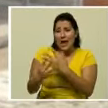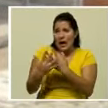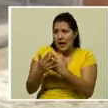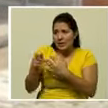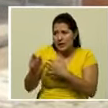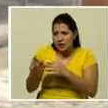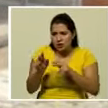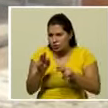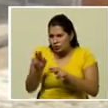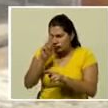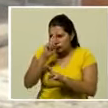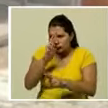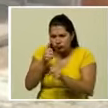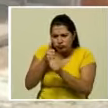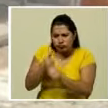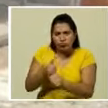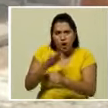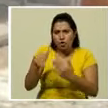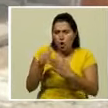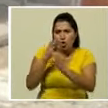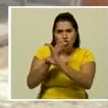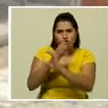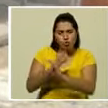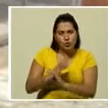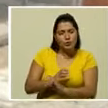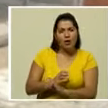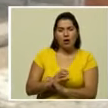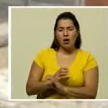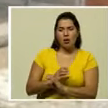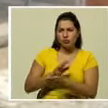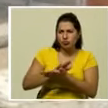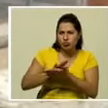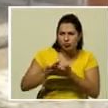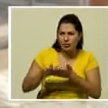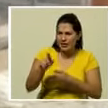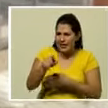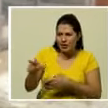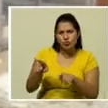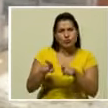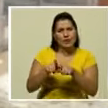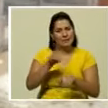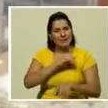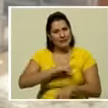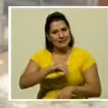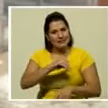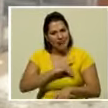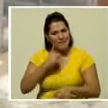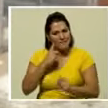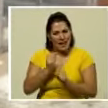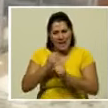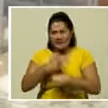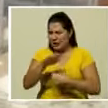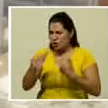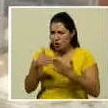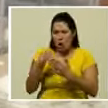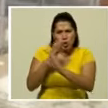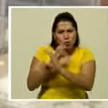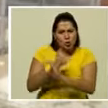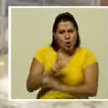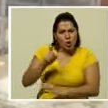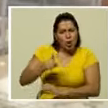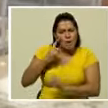vigilante de los protocolos de prevención, que ha permanecido disciplinada también en realizar todas las acciones para